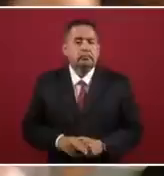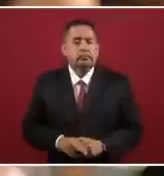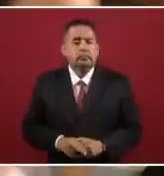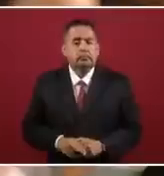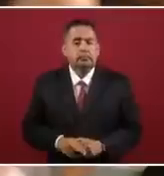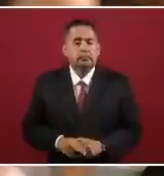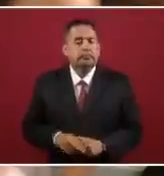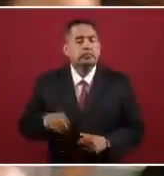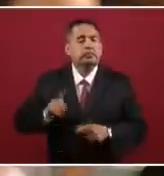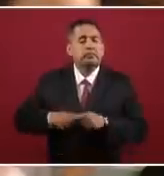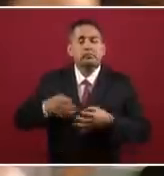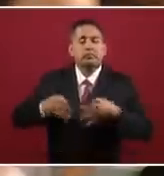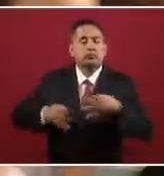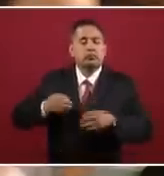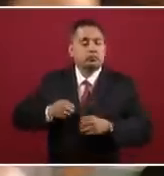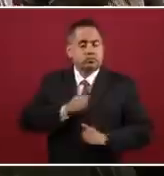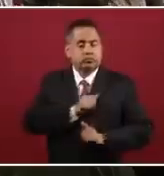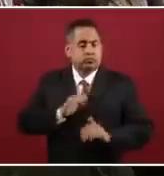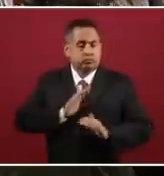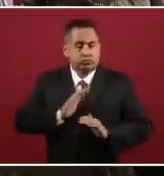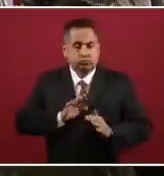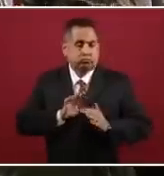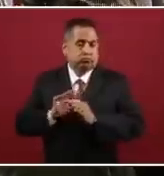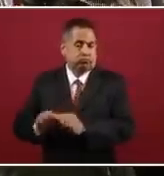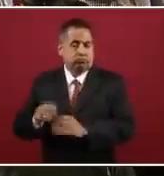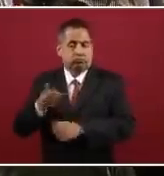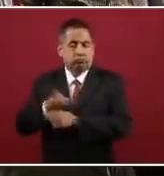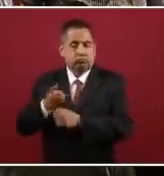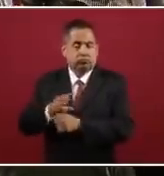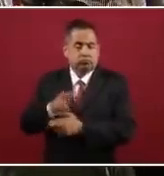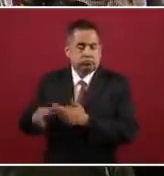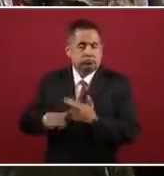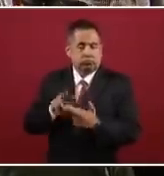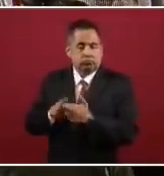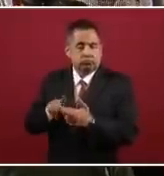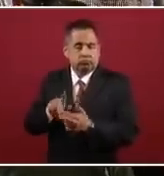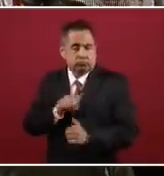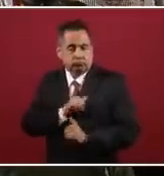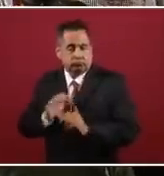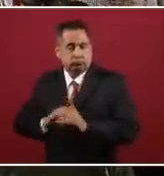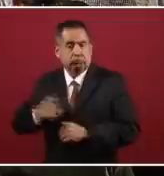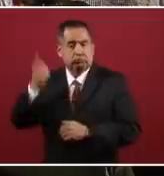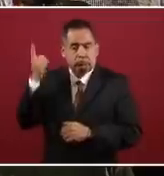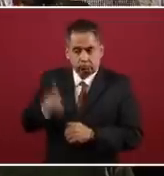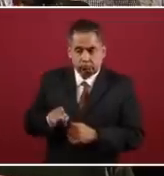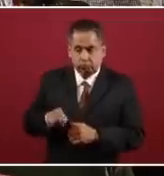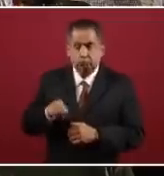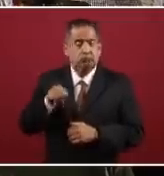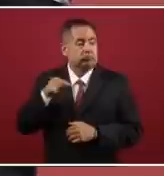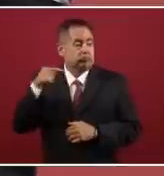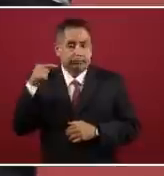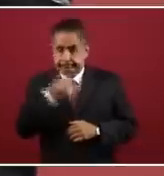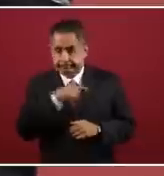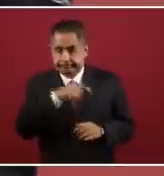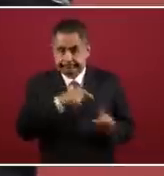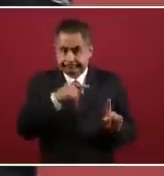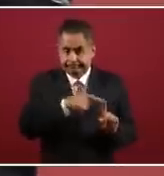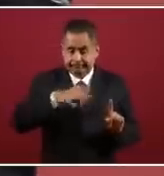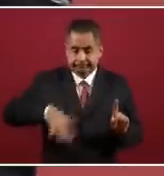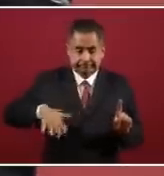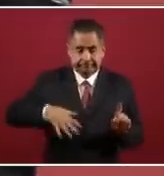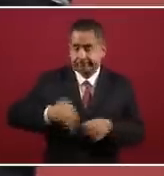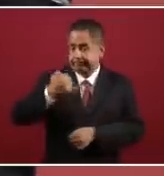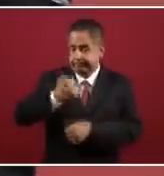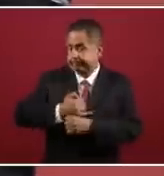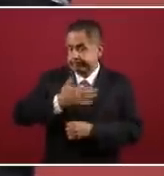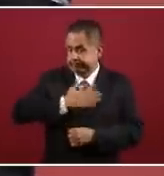2017, emitida por el juez militar adscrito a la tercera región militar, donde se ordena de que al implicado, acusado